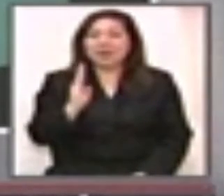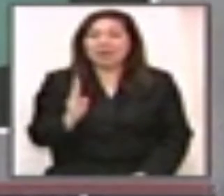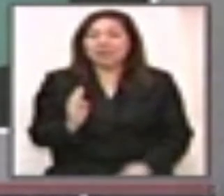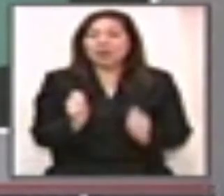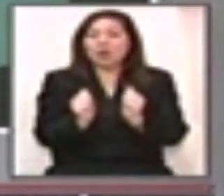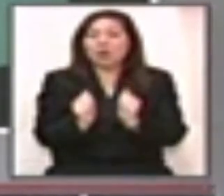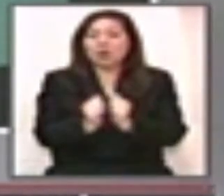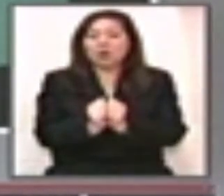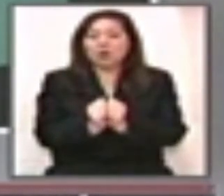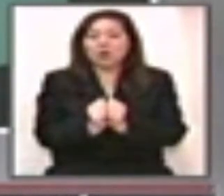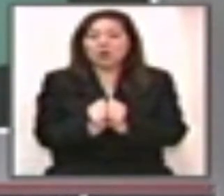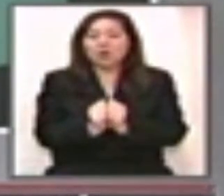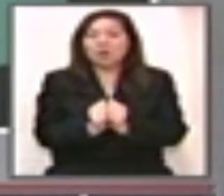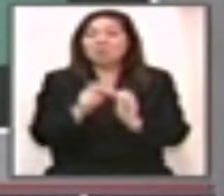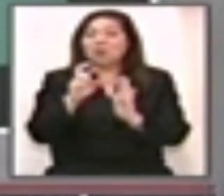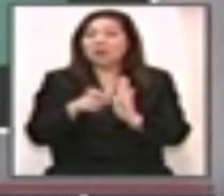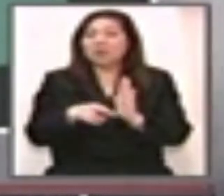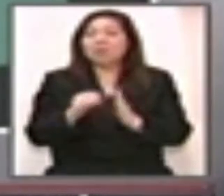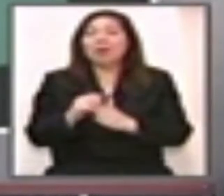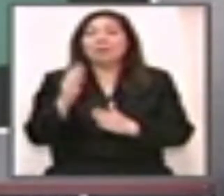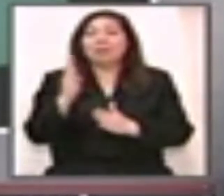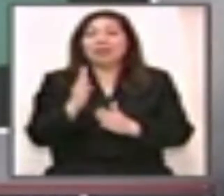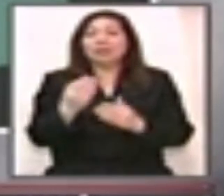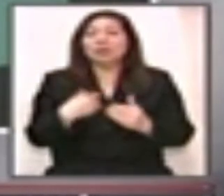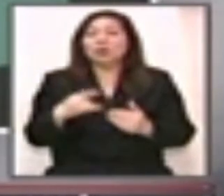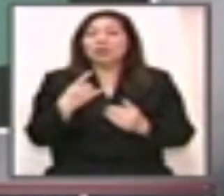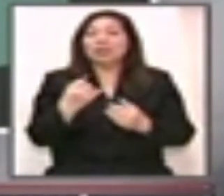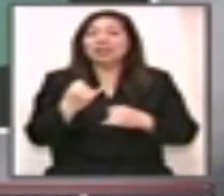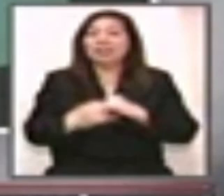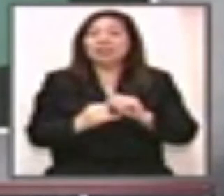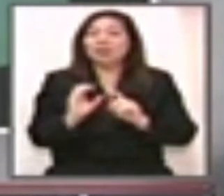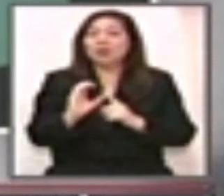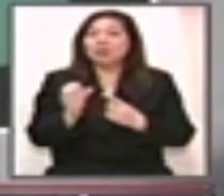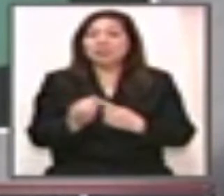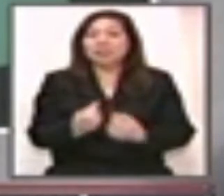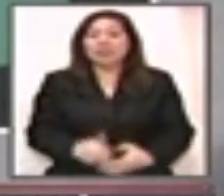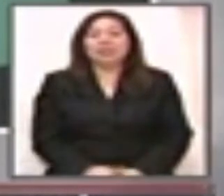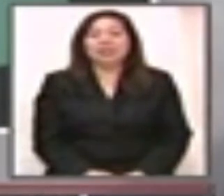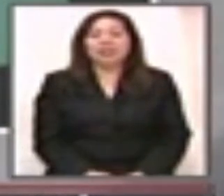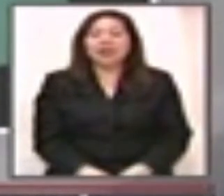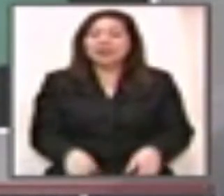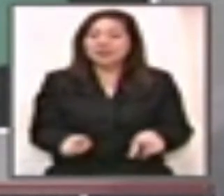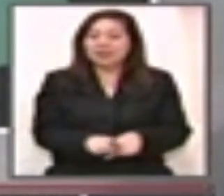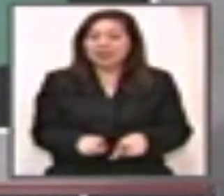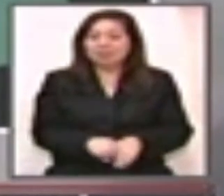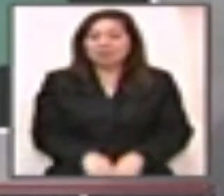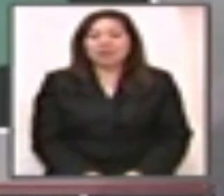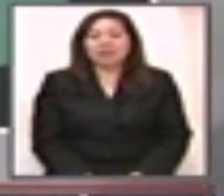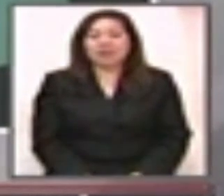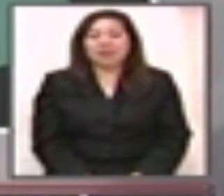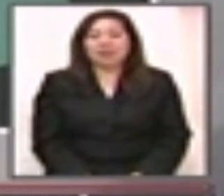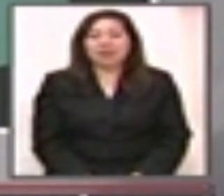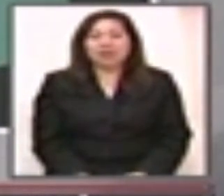con el programa Consolida Brasil utilizando la interoceánica. En la siguiente lámina también nos habíamos